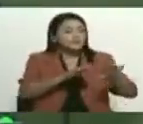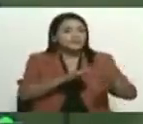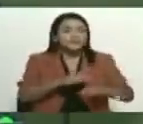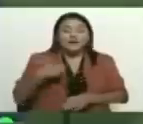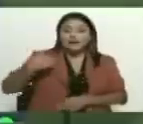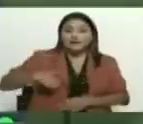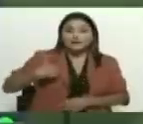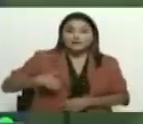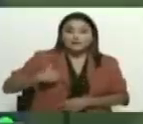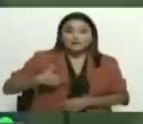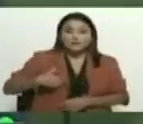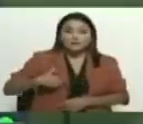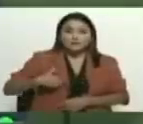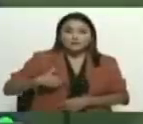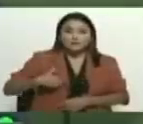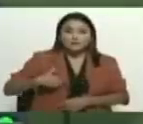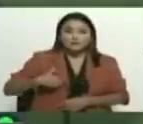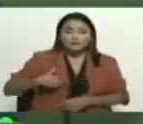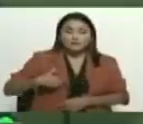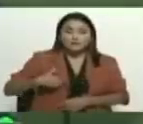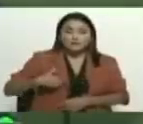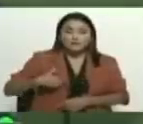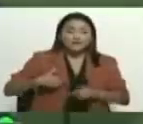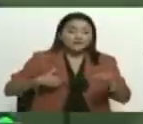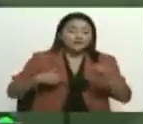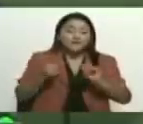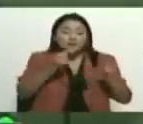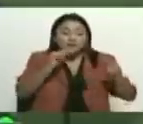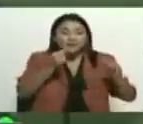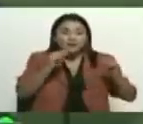Argentina, Mauricio y Comoras en sus disputas de